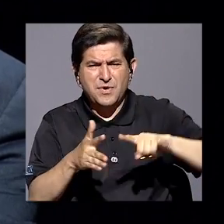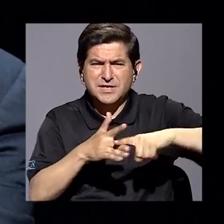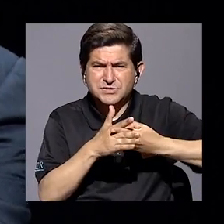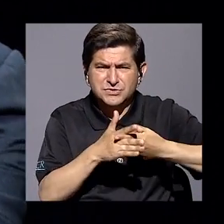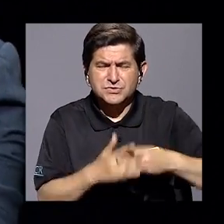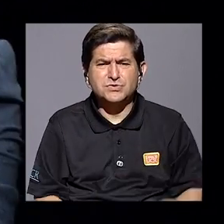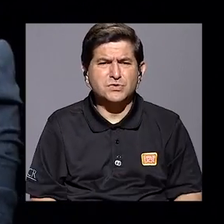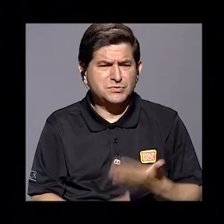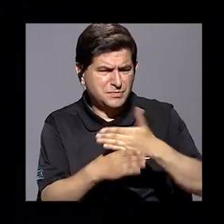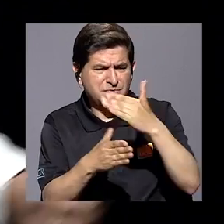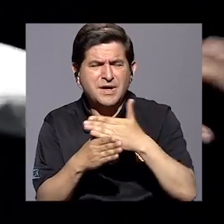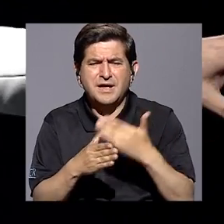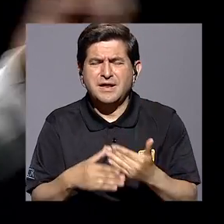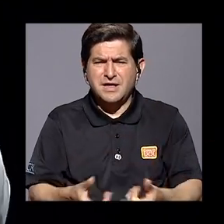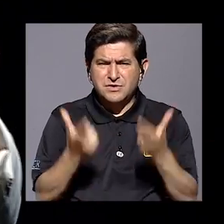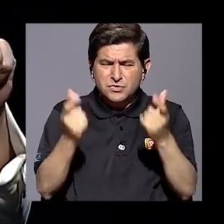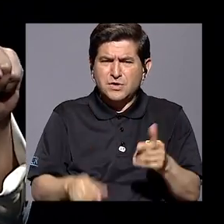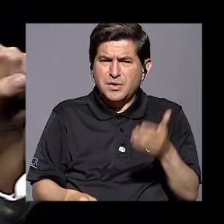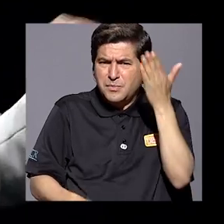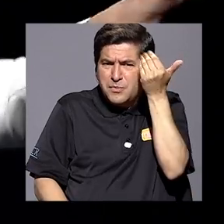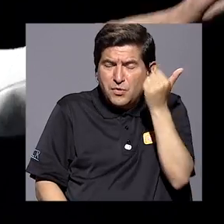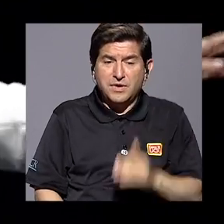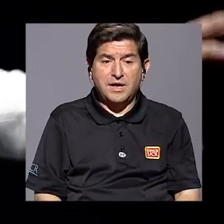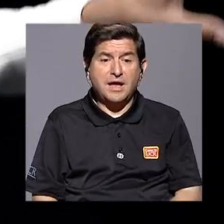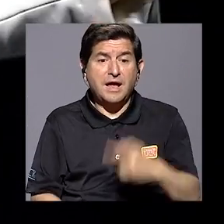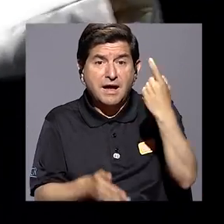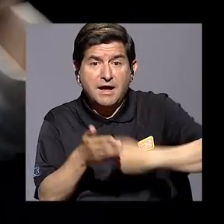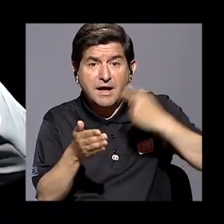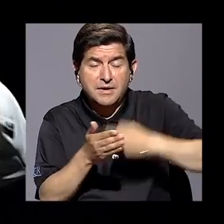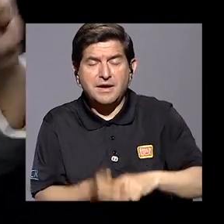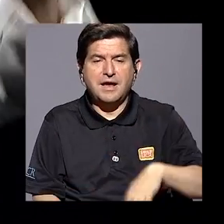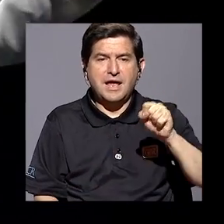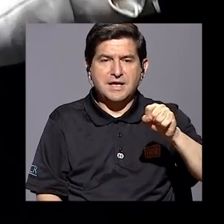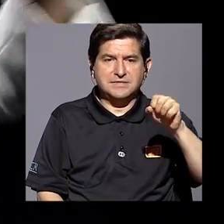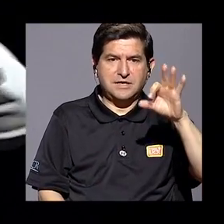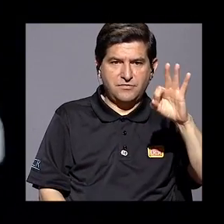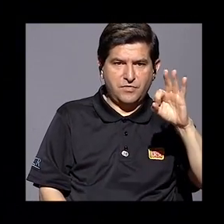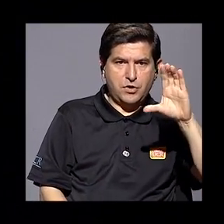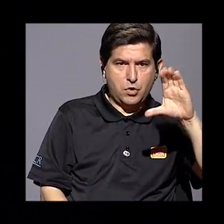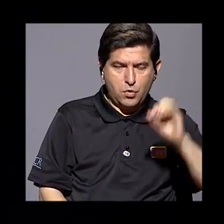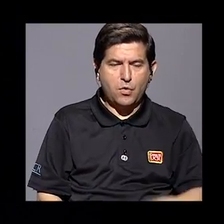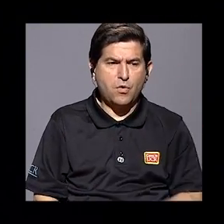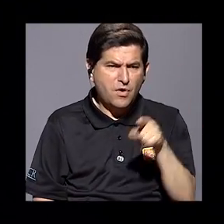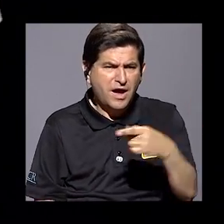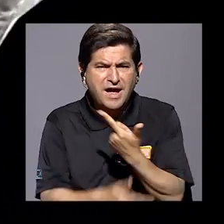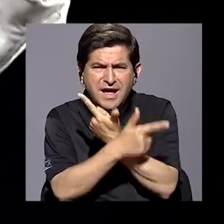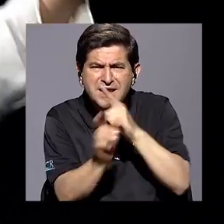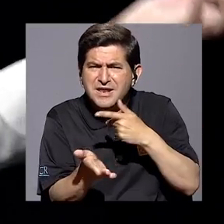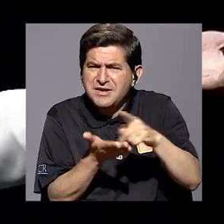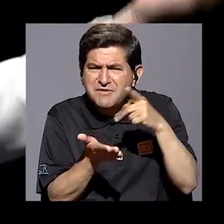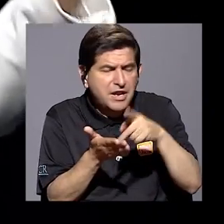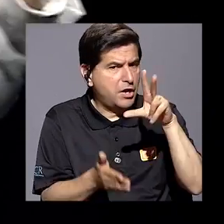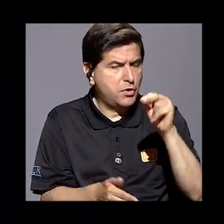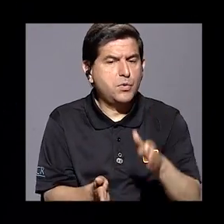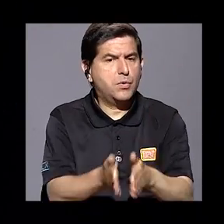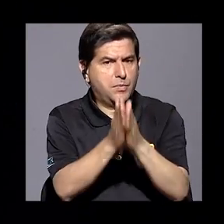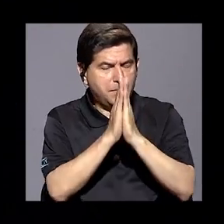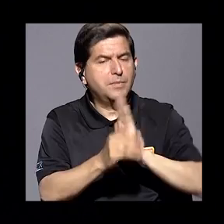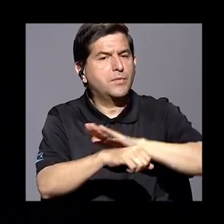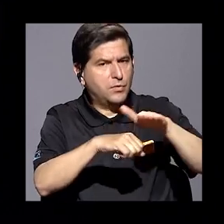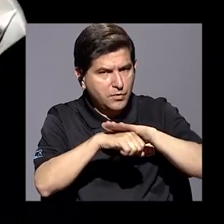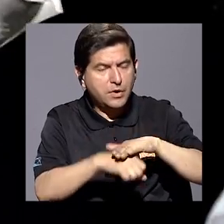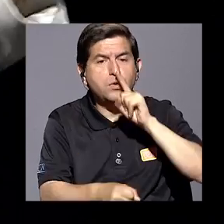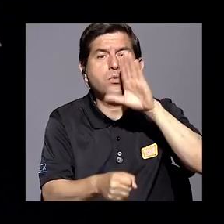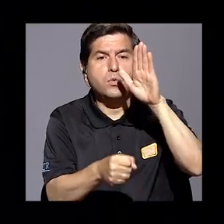distribución de riqueza porque los impuestos llegan y le dicen standard fruit company en vez de al una amnistía tributaria le vamos a pedir que por favor